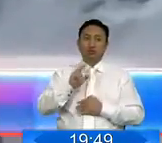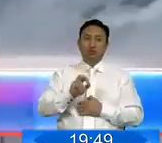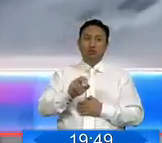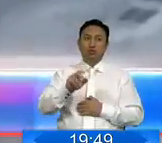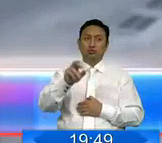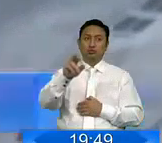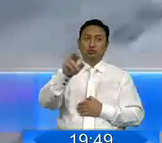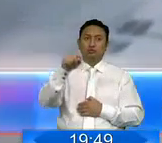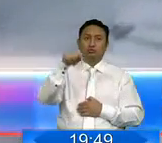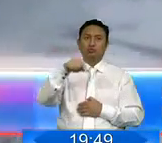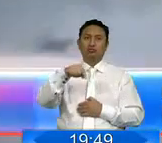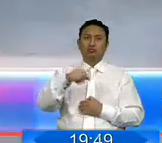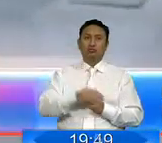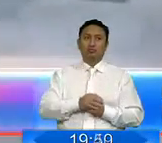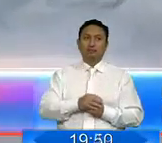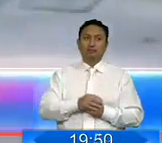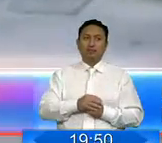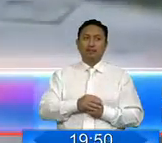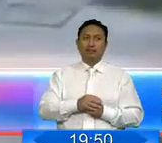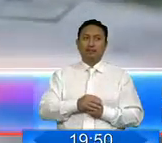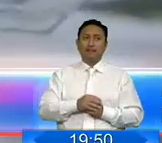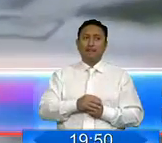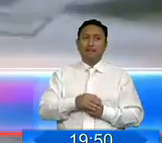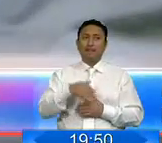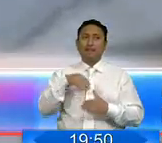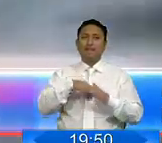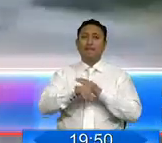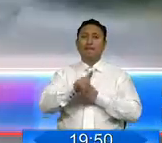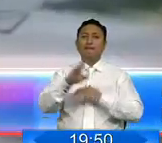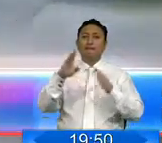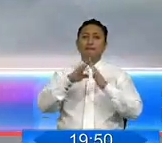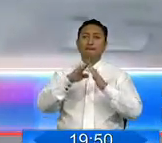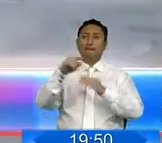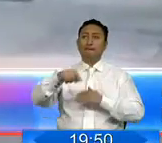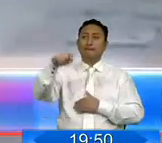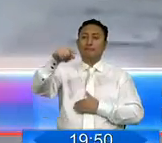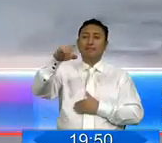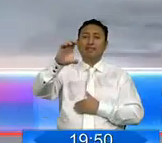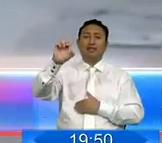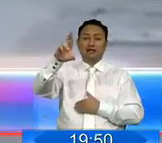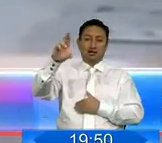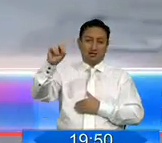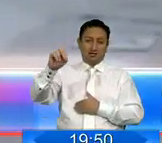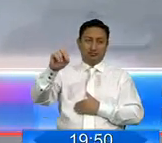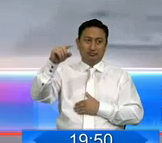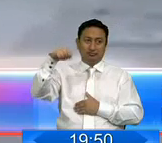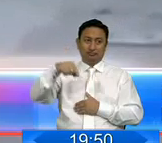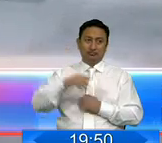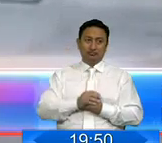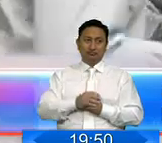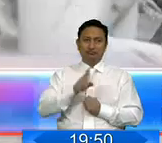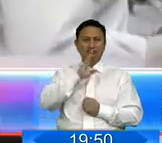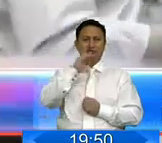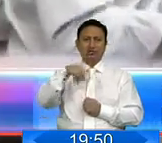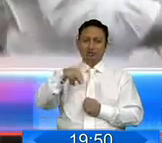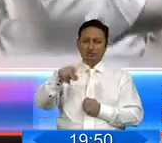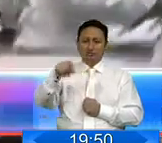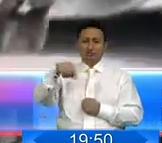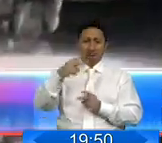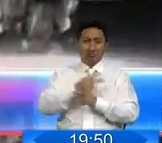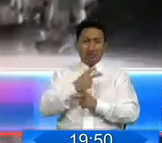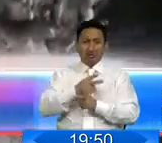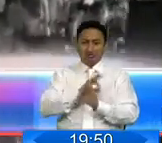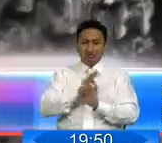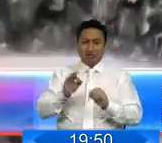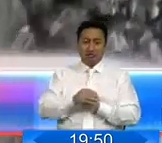Este es un camino que ingresa a cada domicilio de la gente que va para arriba del cerro o la gente que vive aquí abajo. Esto no es peligroso ni